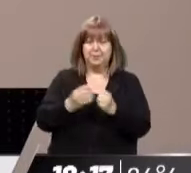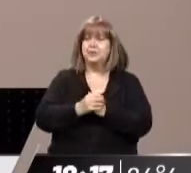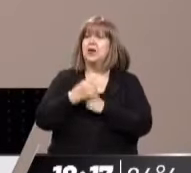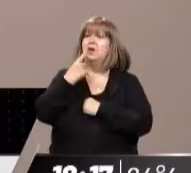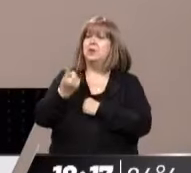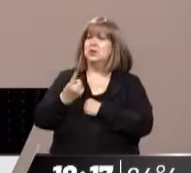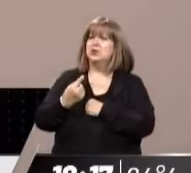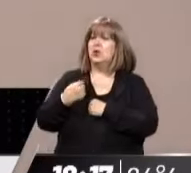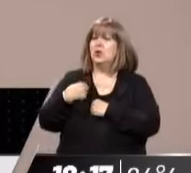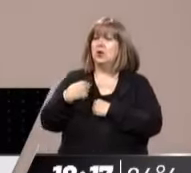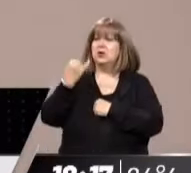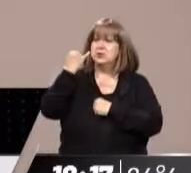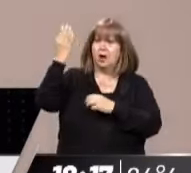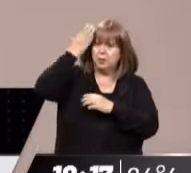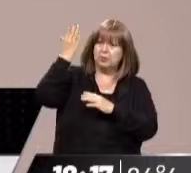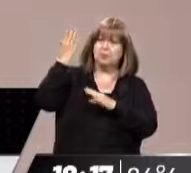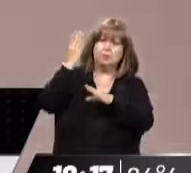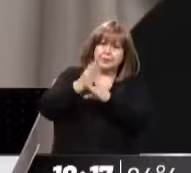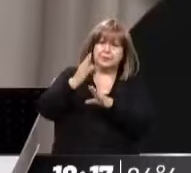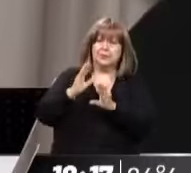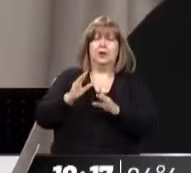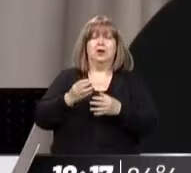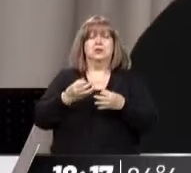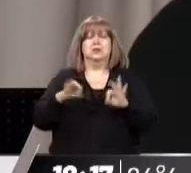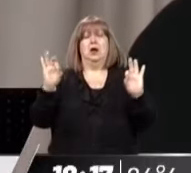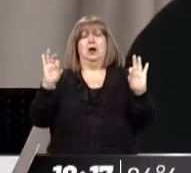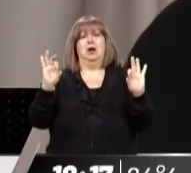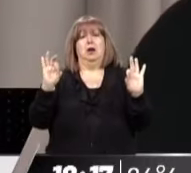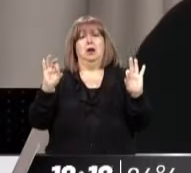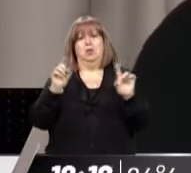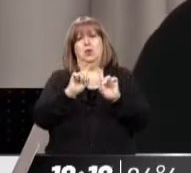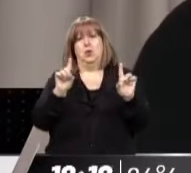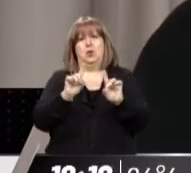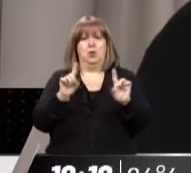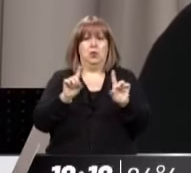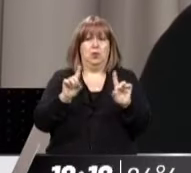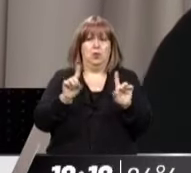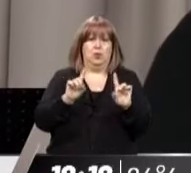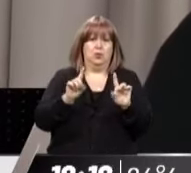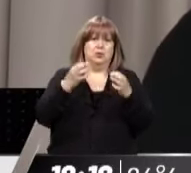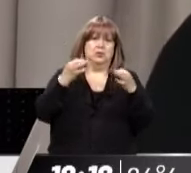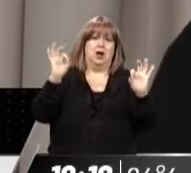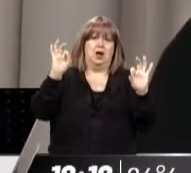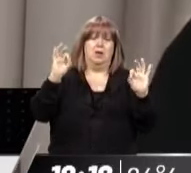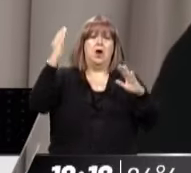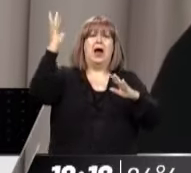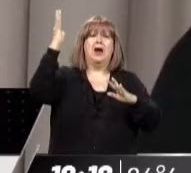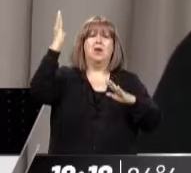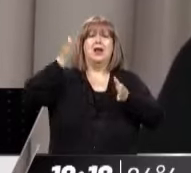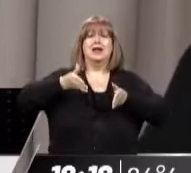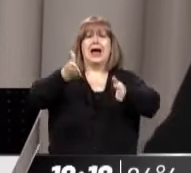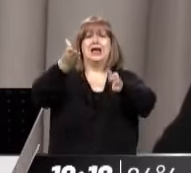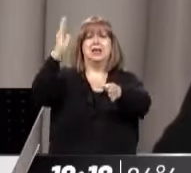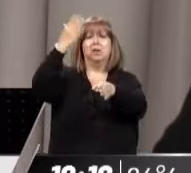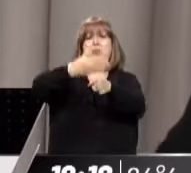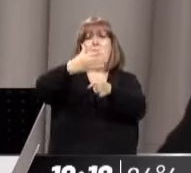persona afectada por la caída de un árbol, afortunadamente? Afortunadamente, por lo menos no tenemos información de que haya sucedido